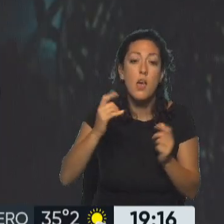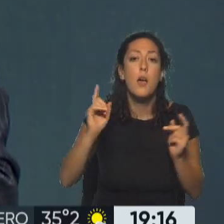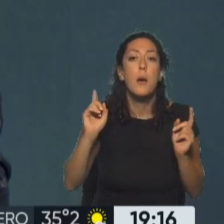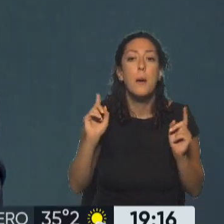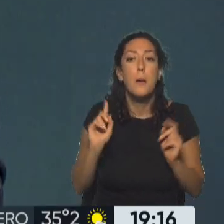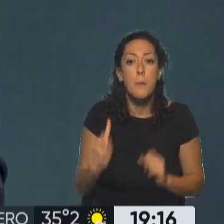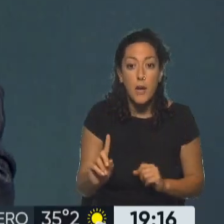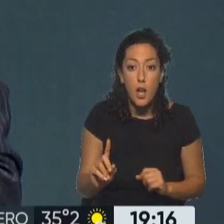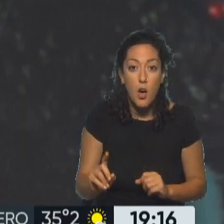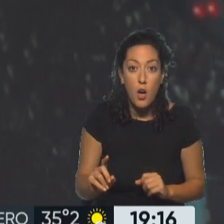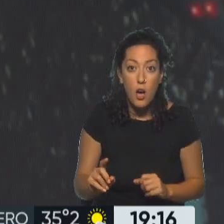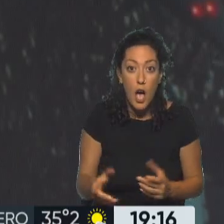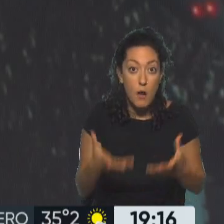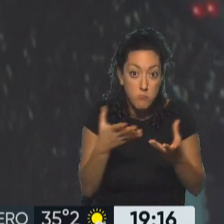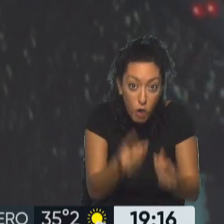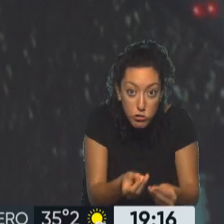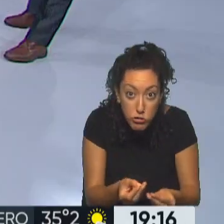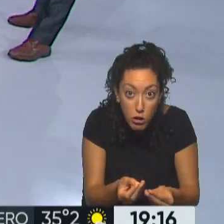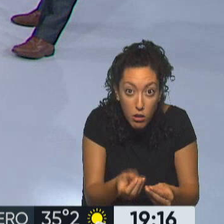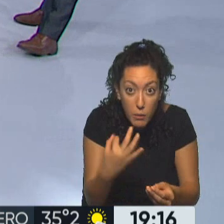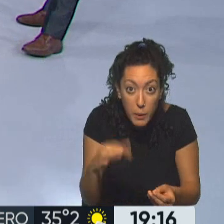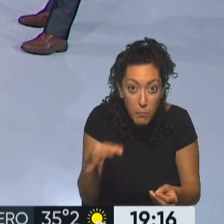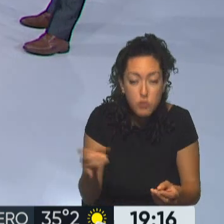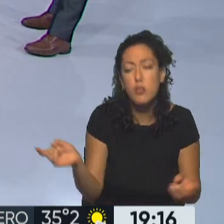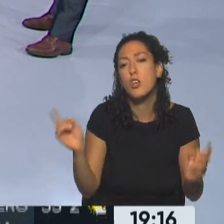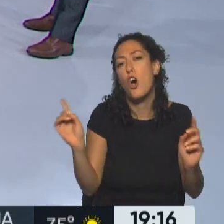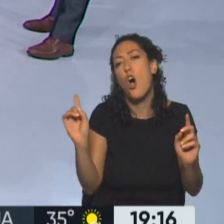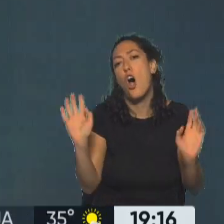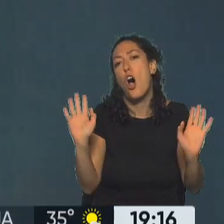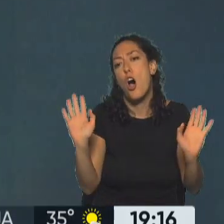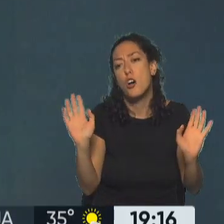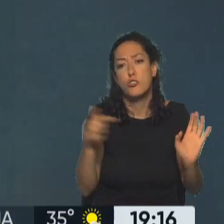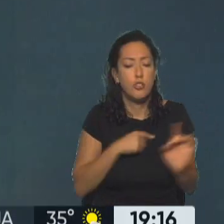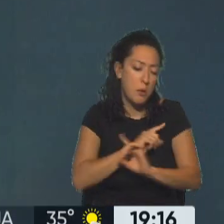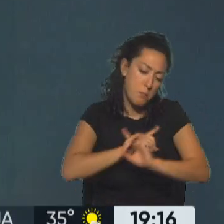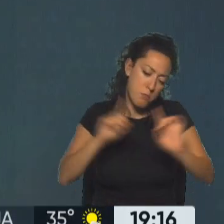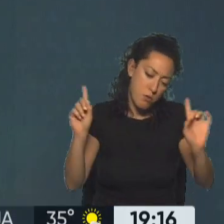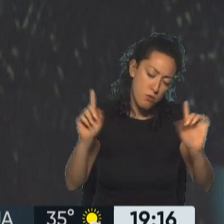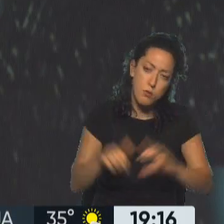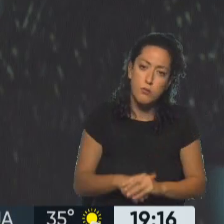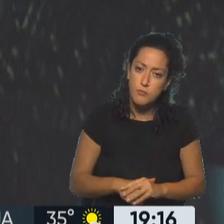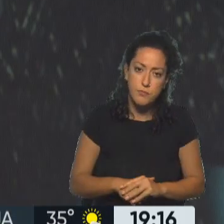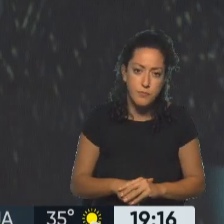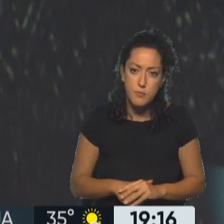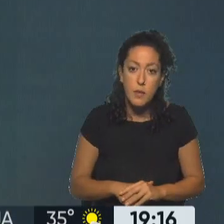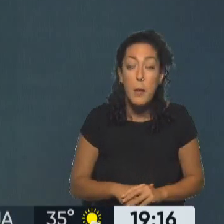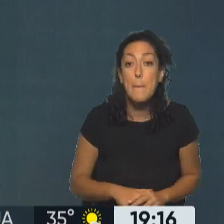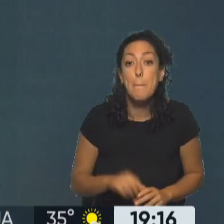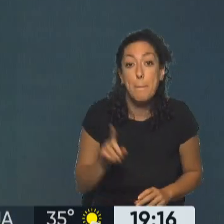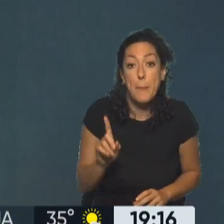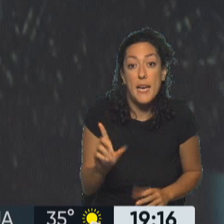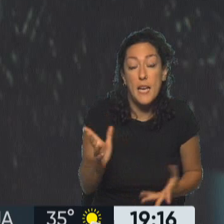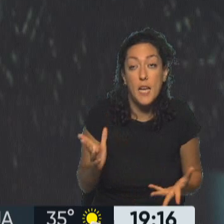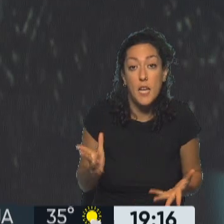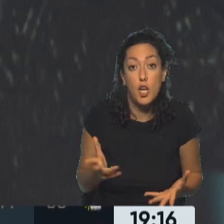mismo. Hay que convalidarlo. Que, claro, eso es lo que voy, porque yo no lo convalido. Yo no lo convalido. Yo tampoco, de ninguna manera. Horacio. Yo pero, ya lo sé.